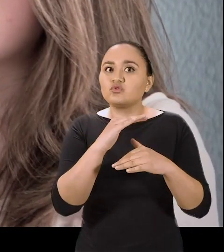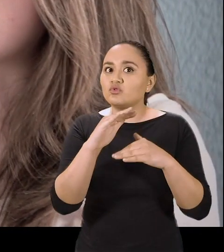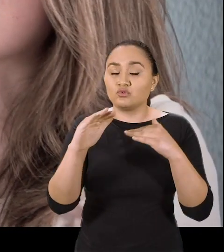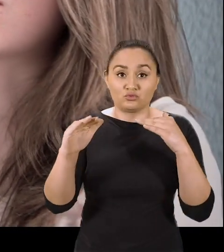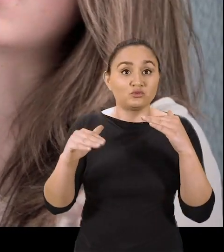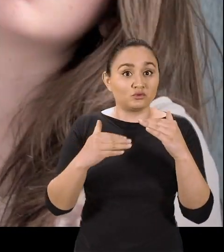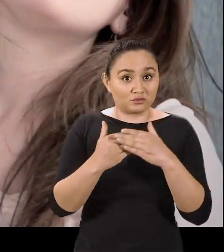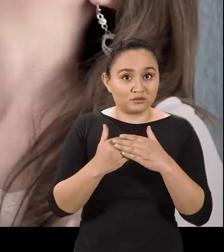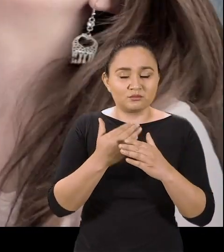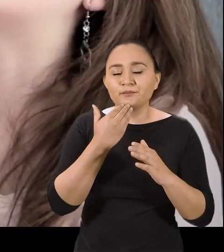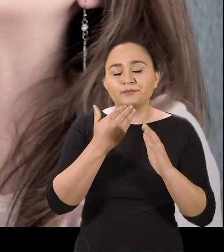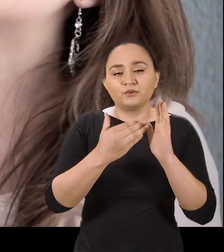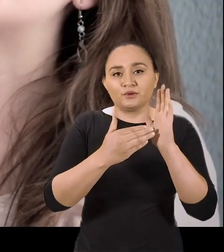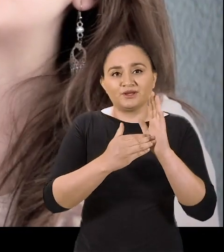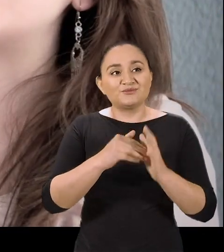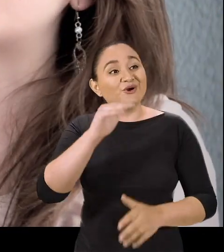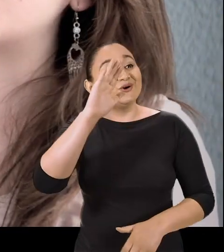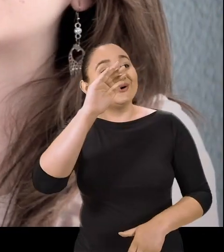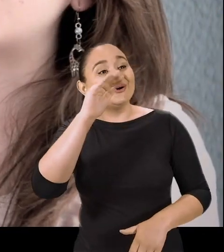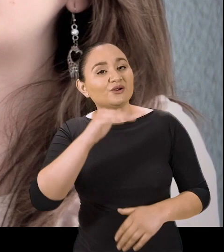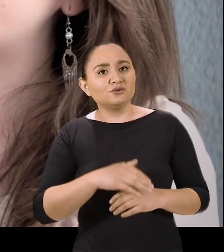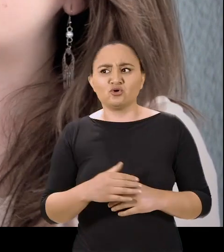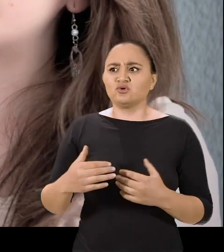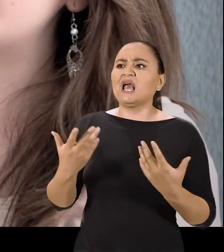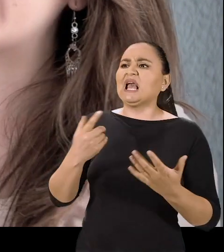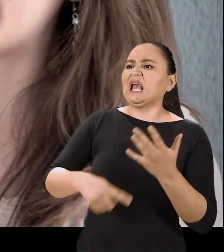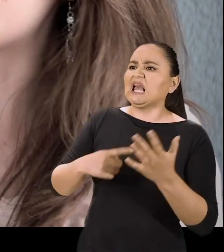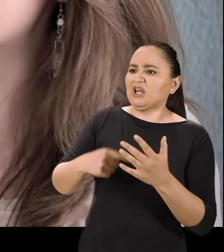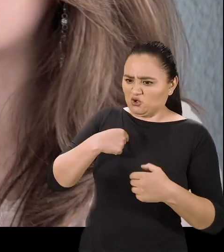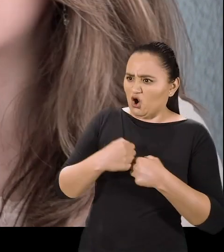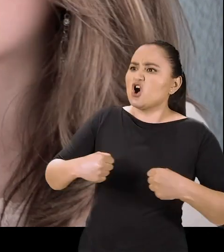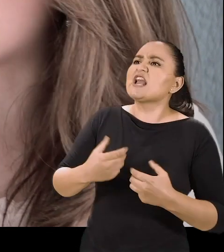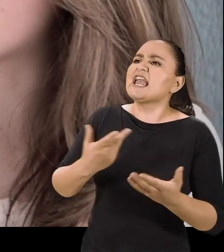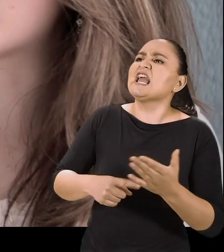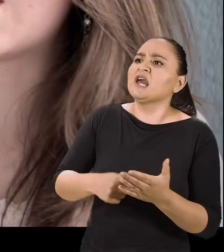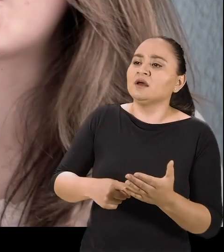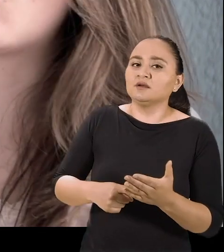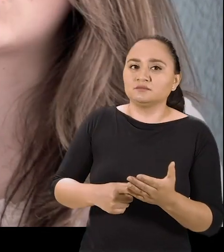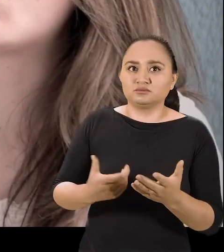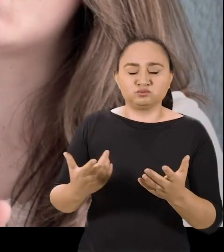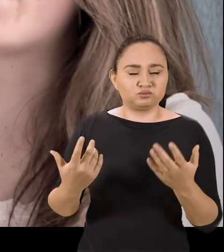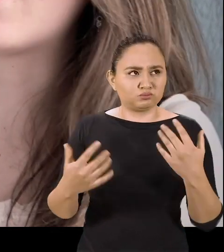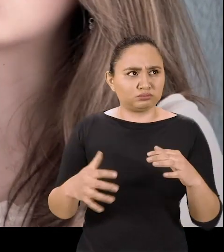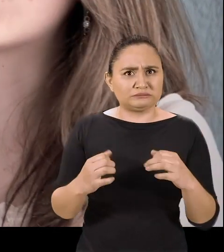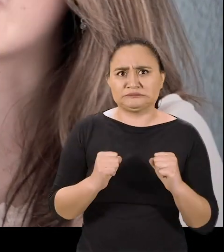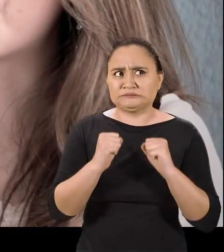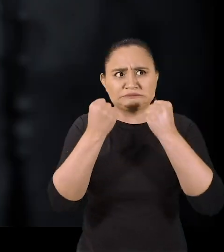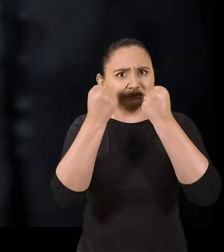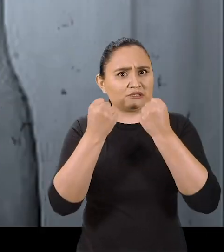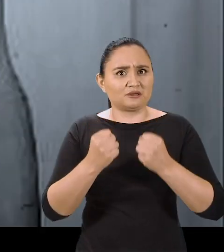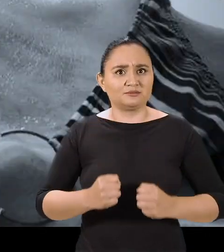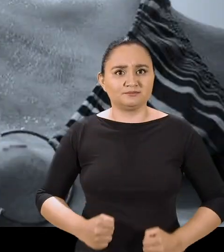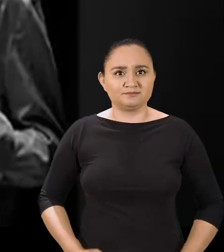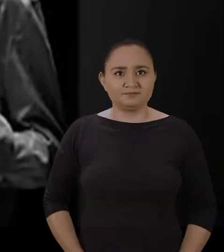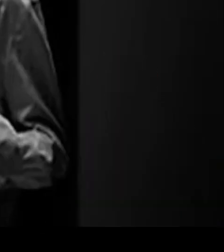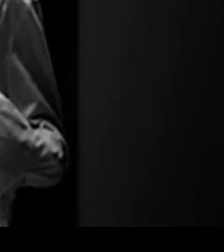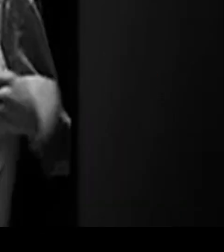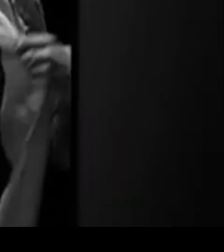entonces alguien me decía a la policía que ella me quiere gordas estaba totalmente paranoica